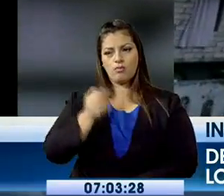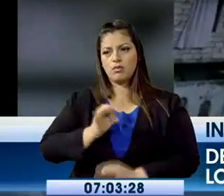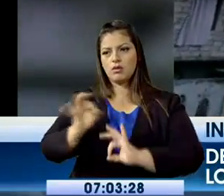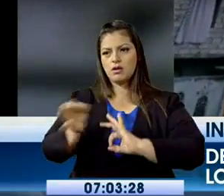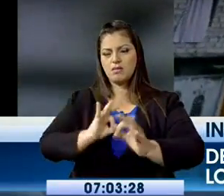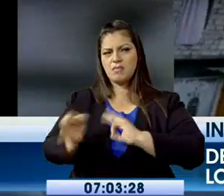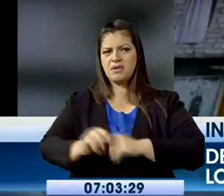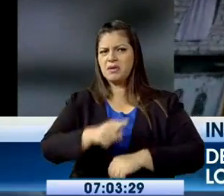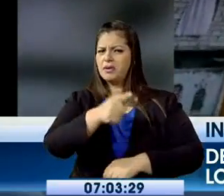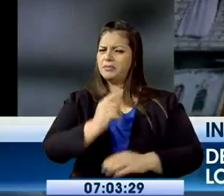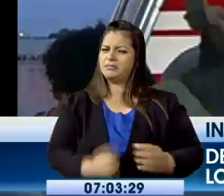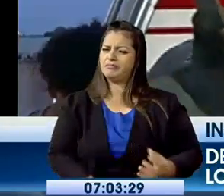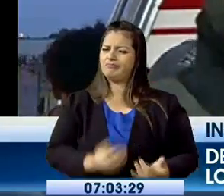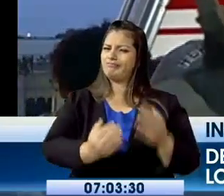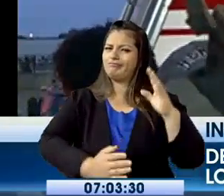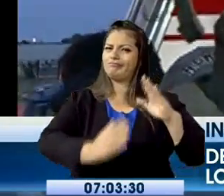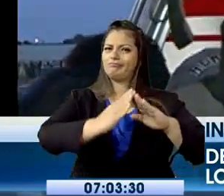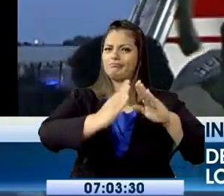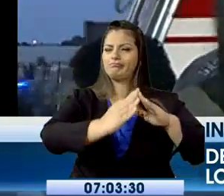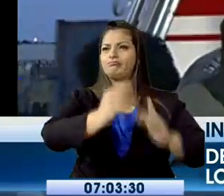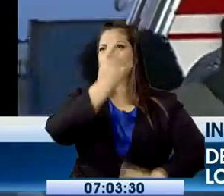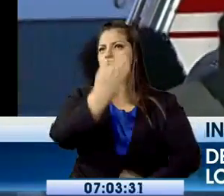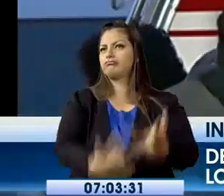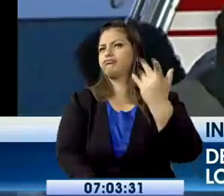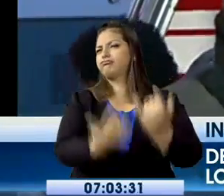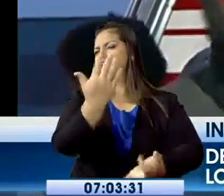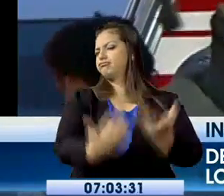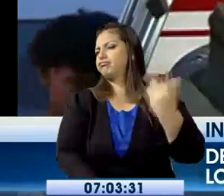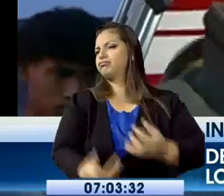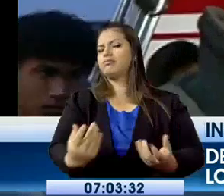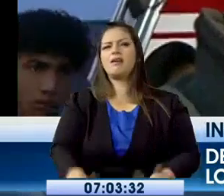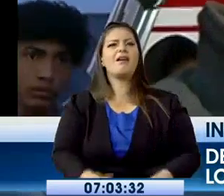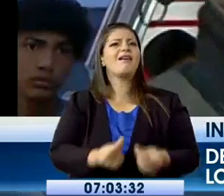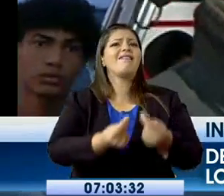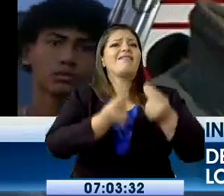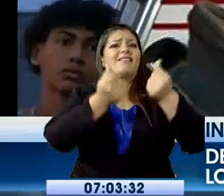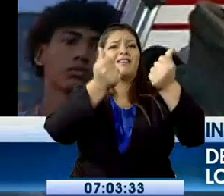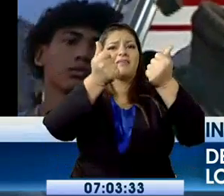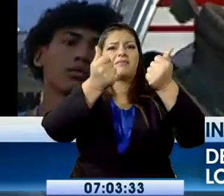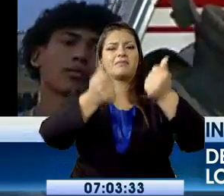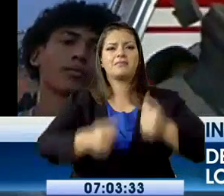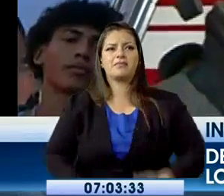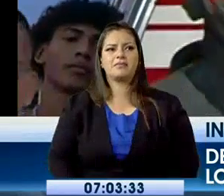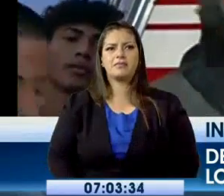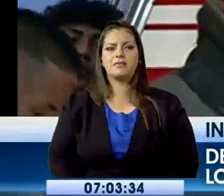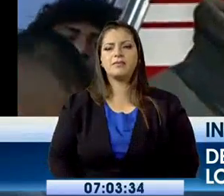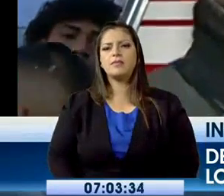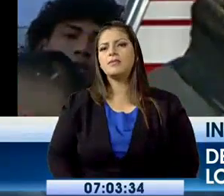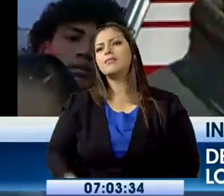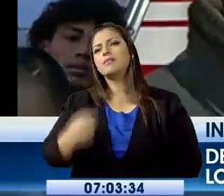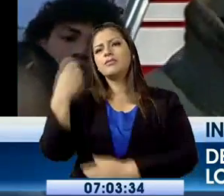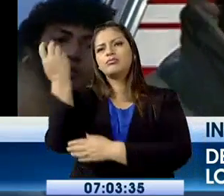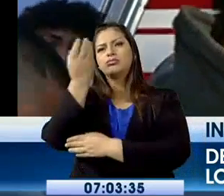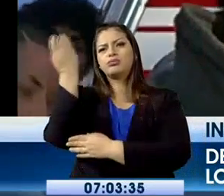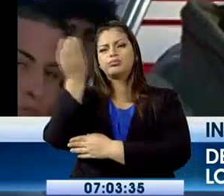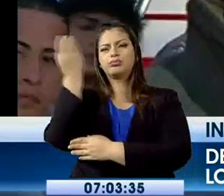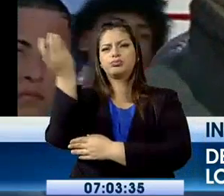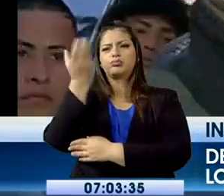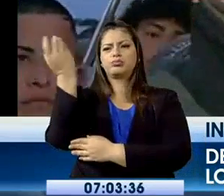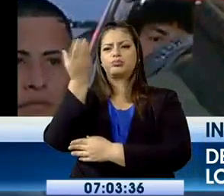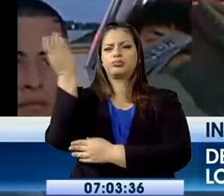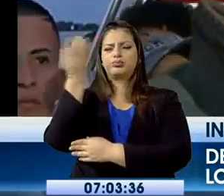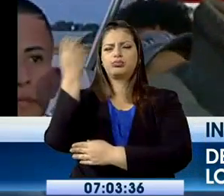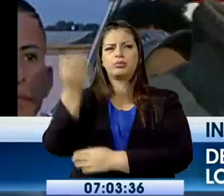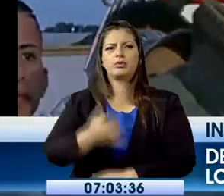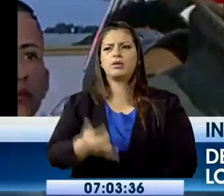a la velocidad de propagación que tenían las otras viviendas se lo subió de alarma precisamente para que inmediatamente salgan más recursos de ayuda y preferible que